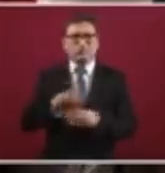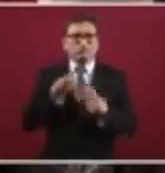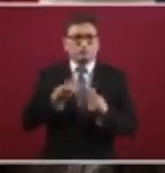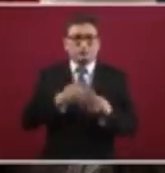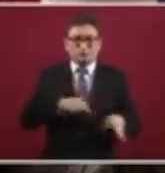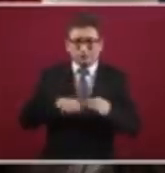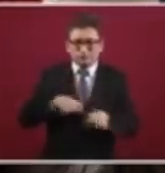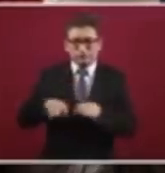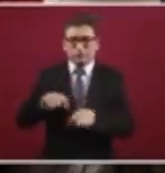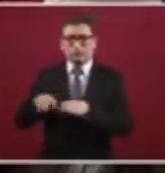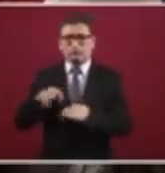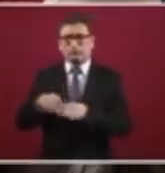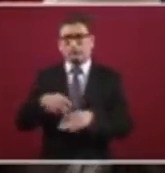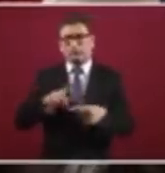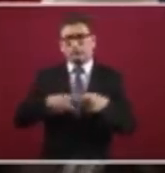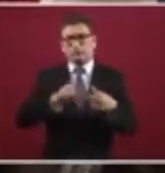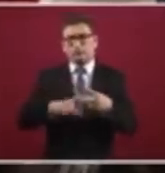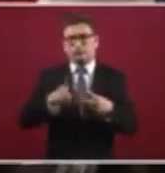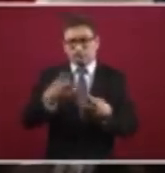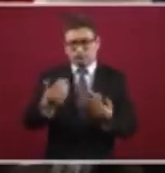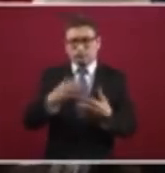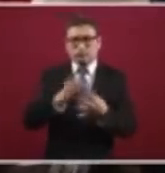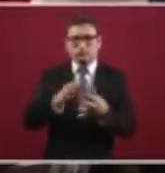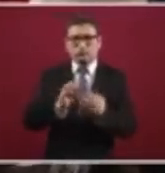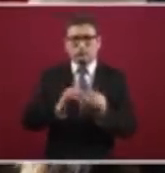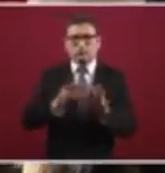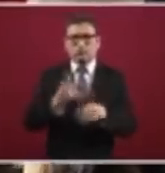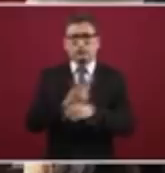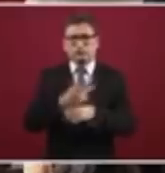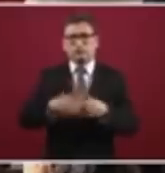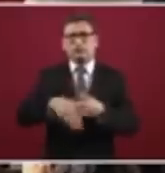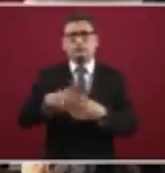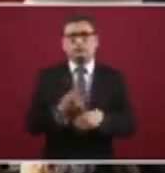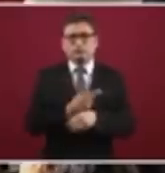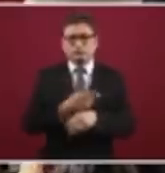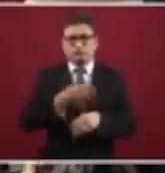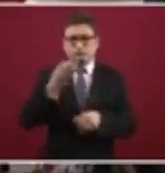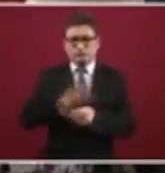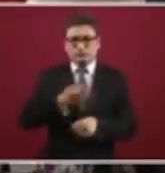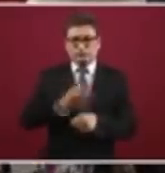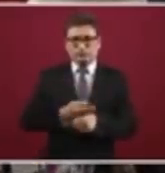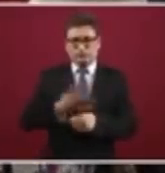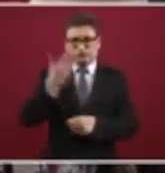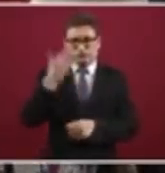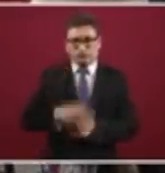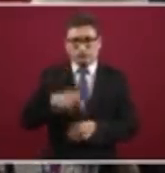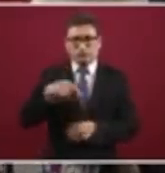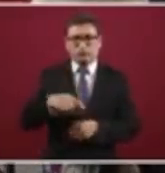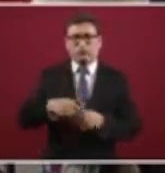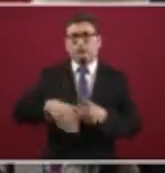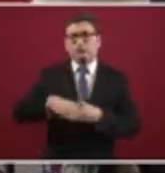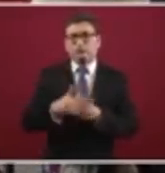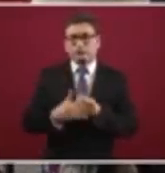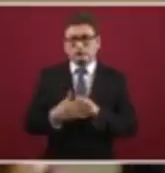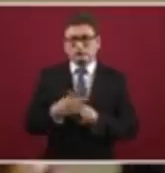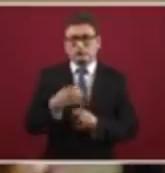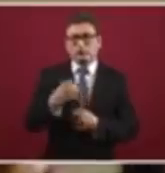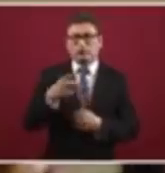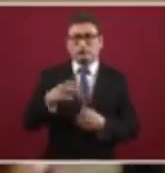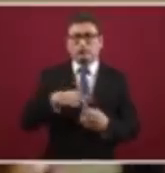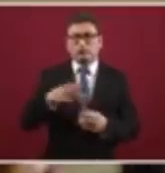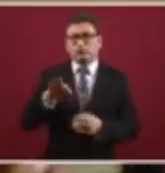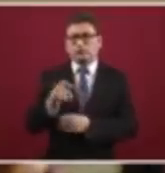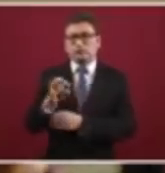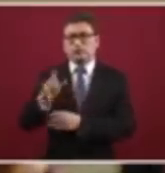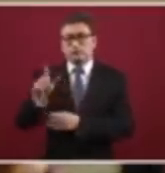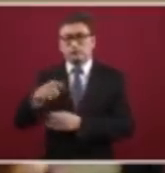dos puntos que me gustaría verdad que me dijeran que se va a hacer porque ahorita el día 2 de octubre ahora tiene una reunión con el fiscal estamos viendo